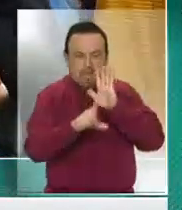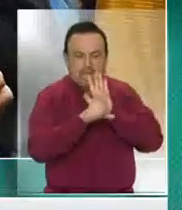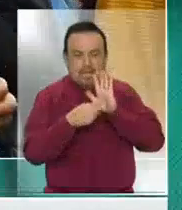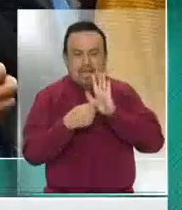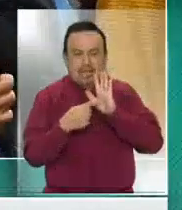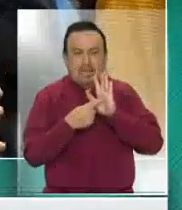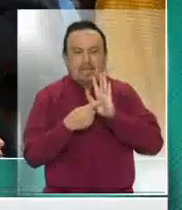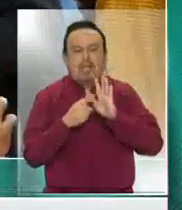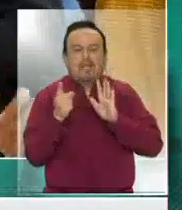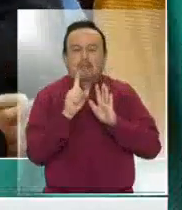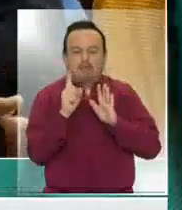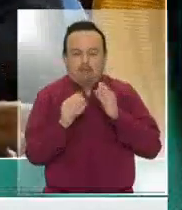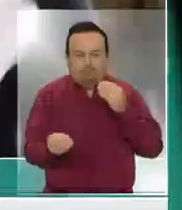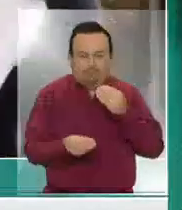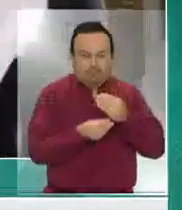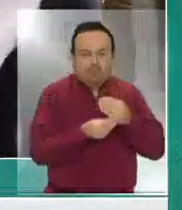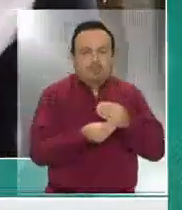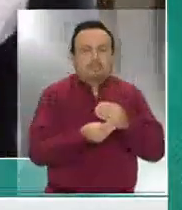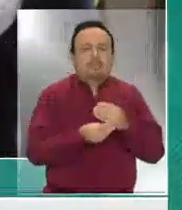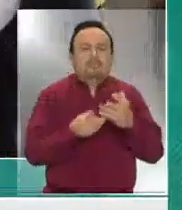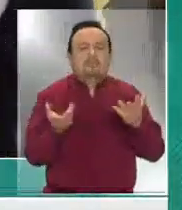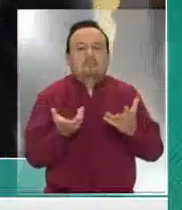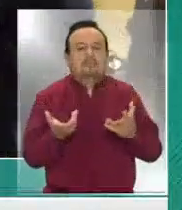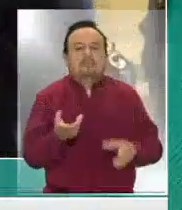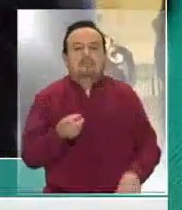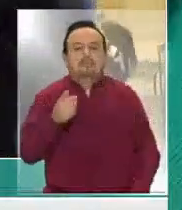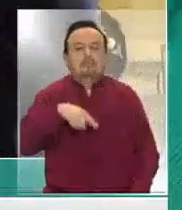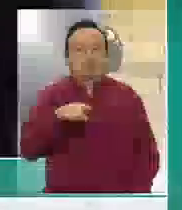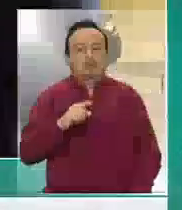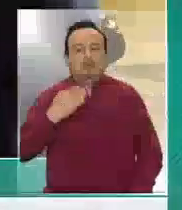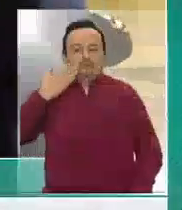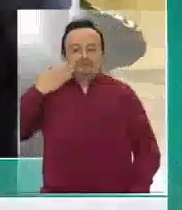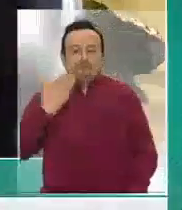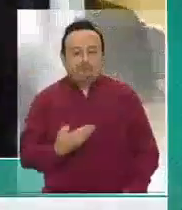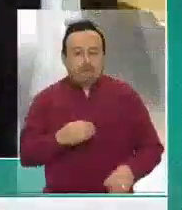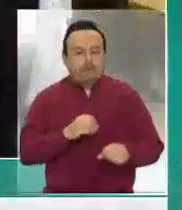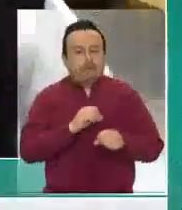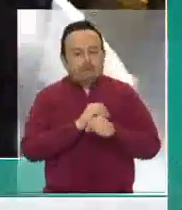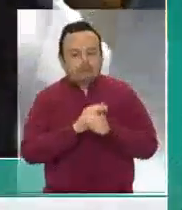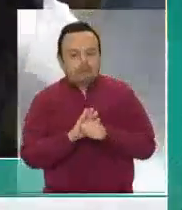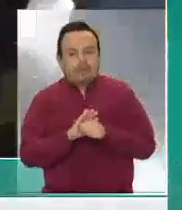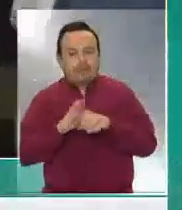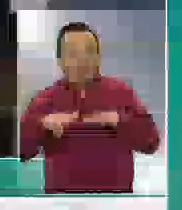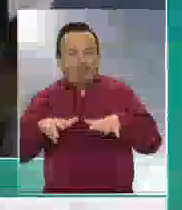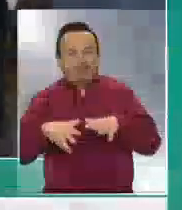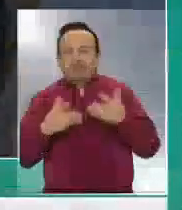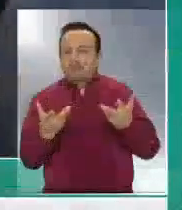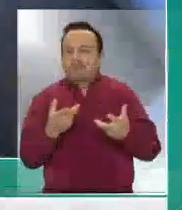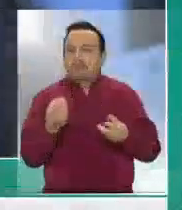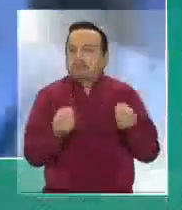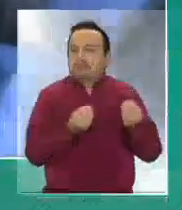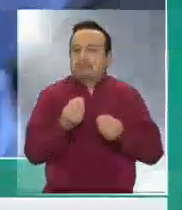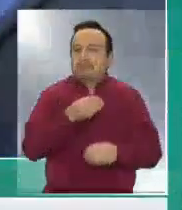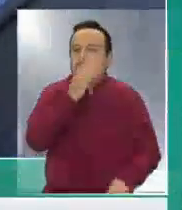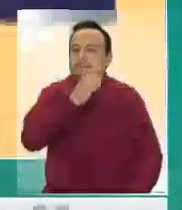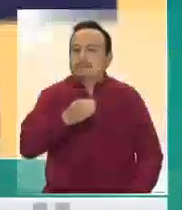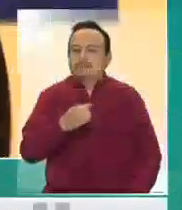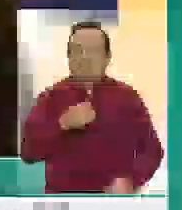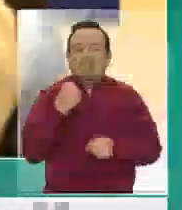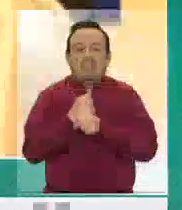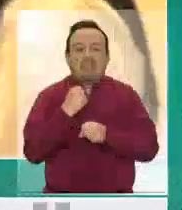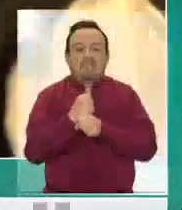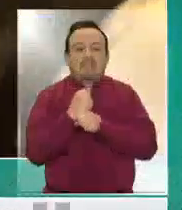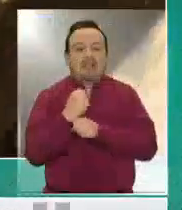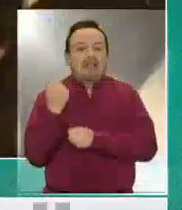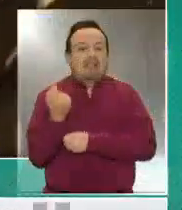esta ley o de este apoyo y que tampoco recibe el bono COVID-19. ¿Qué va a pasar con esa gran masa de